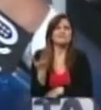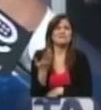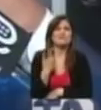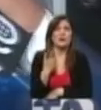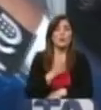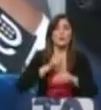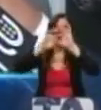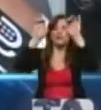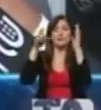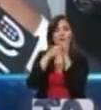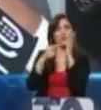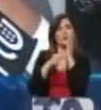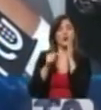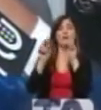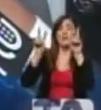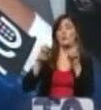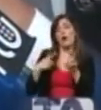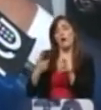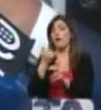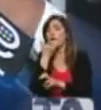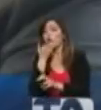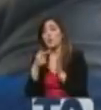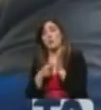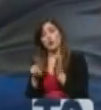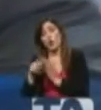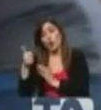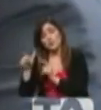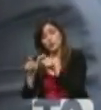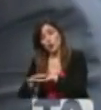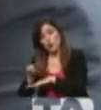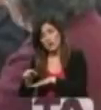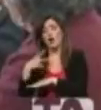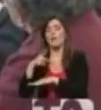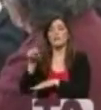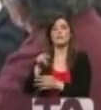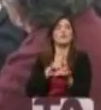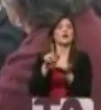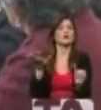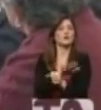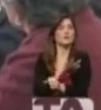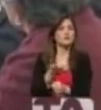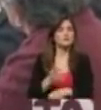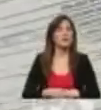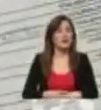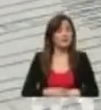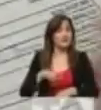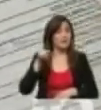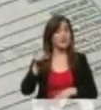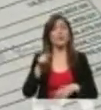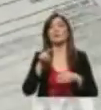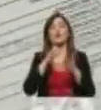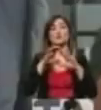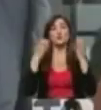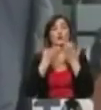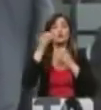los accionistas tengan temas solidario con los temas tributarios? Mientras tanto, la oposición en esta misma comisión de régimen económico tiene